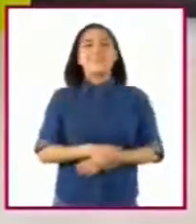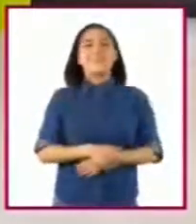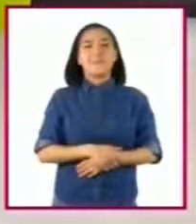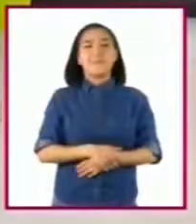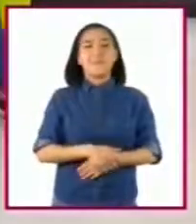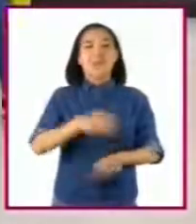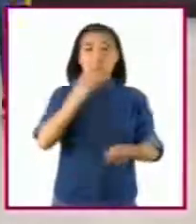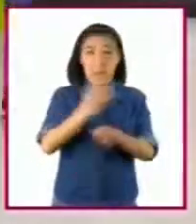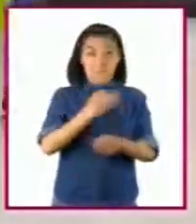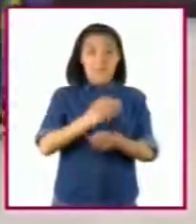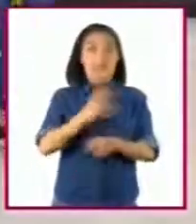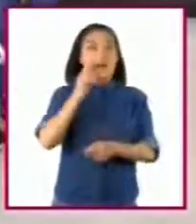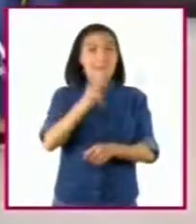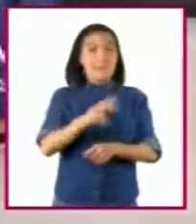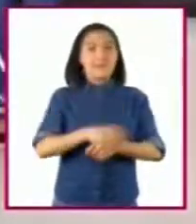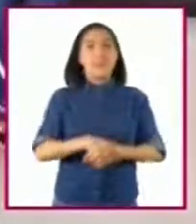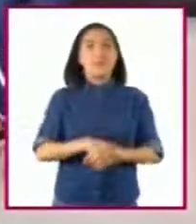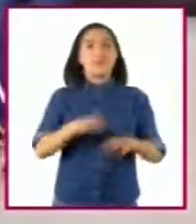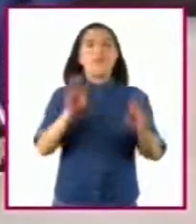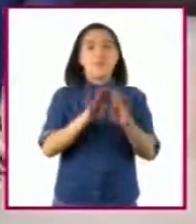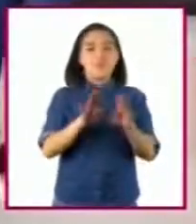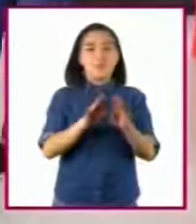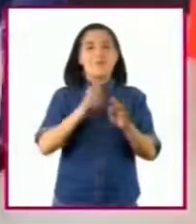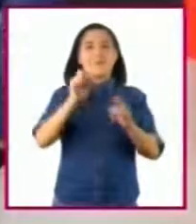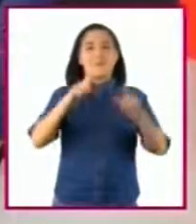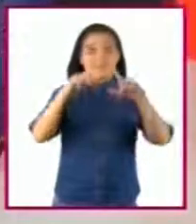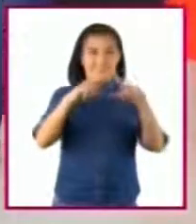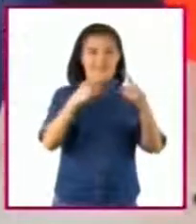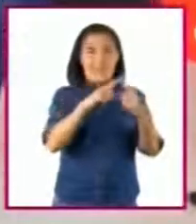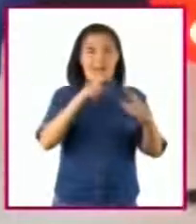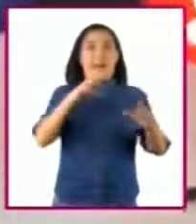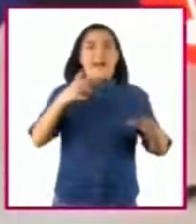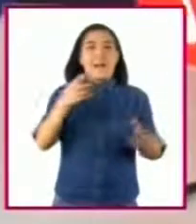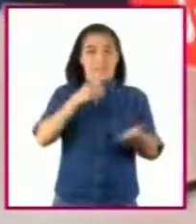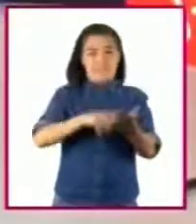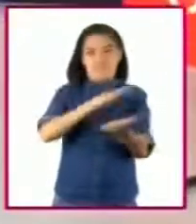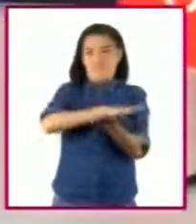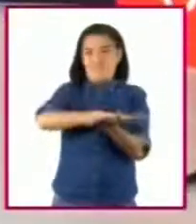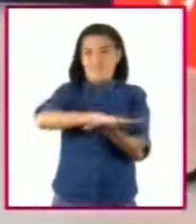Colocamos ahora nuestras estructuras, en el piso.